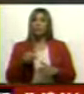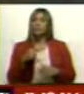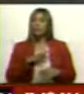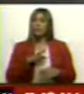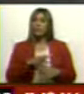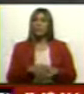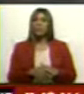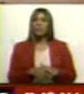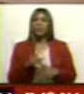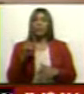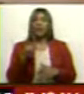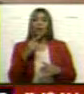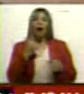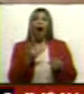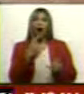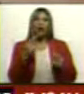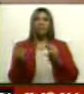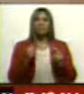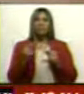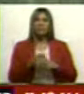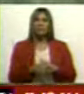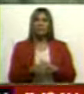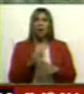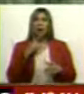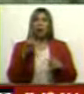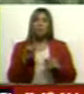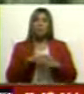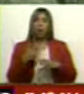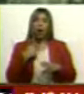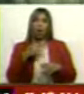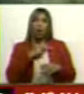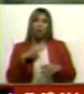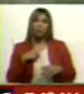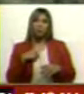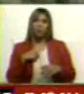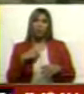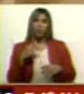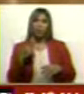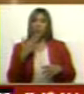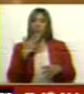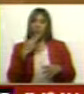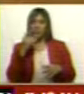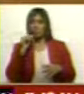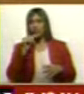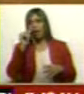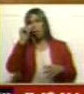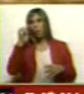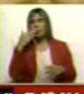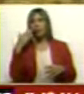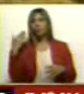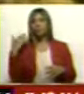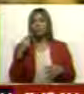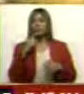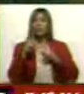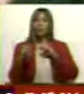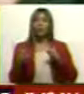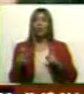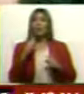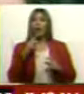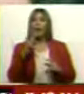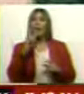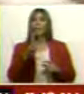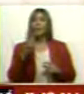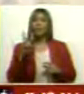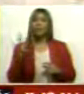pues también se ha incorporado ahora al debate. Gratamente, nosotros, por ejemplo, el fin de semana pasado tuvimos consulta en las